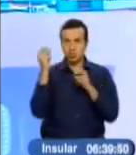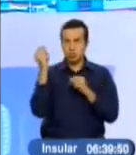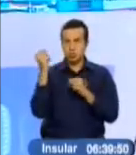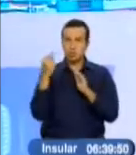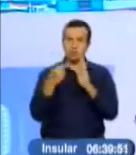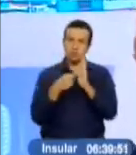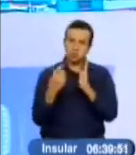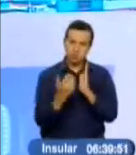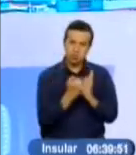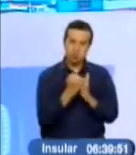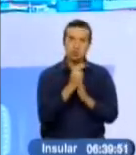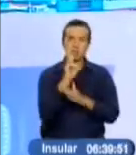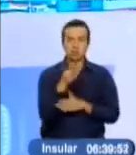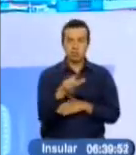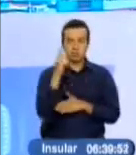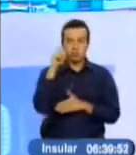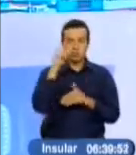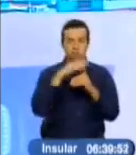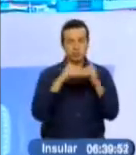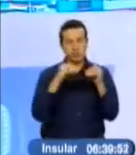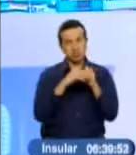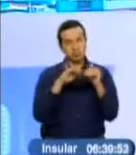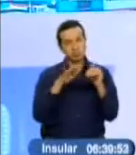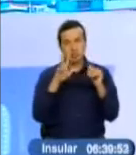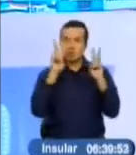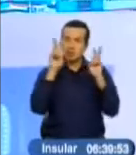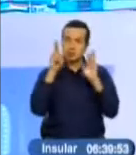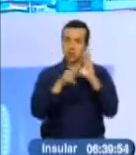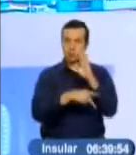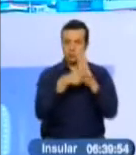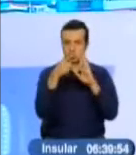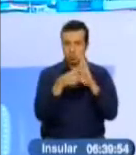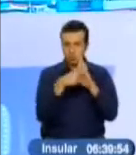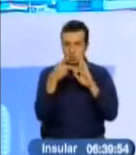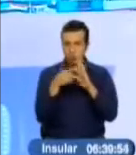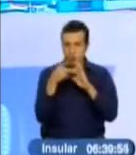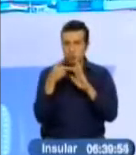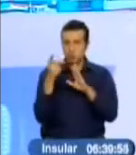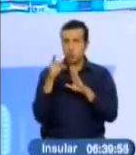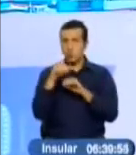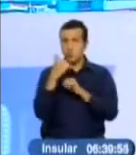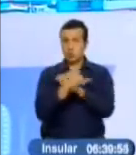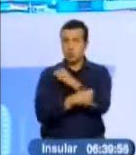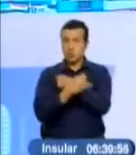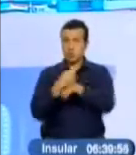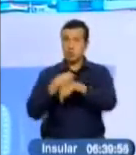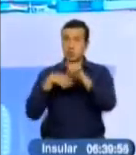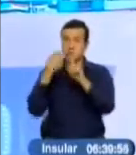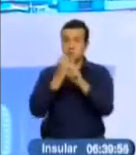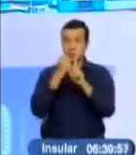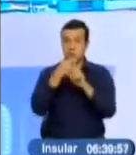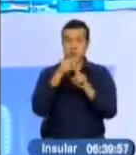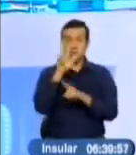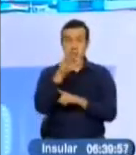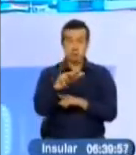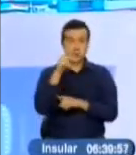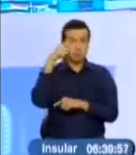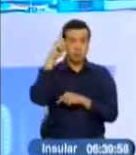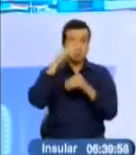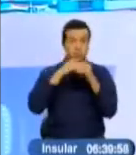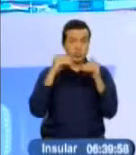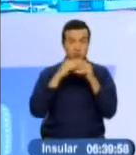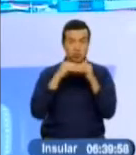impuestos 3 mil millones de dólares un poco más en ingresos petroleros solo la exportación de banano y plátano supera los 3 mil millones de